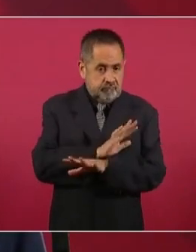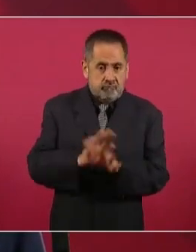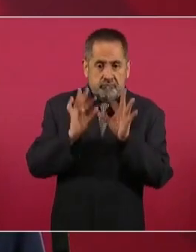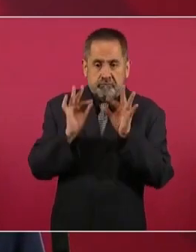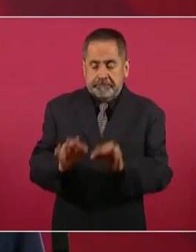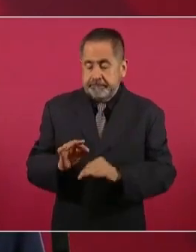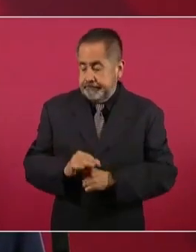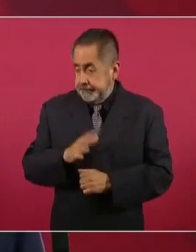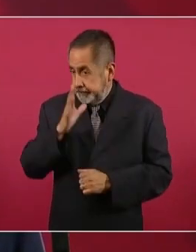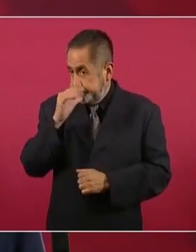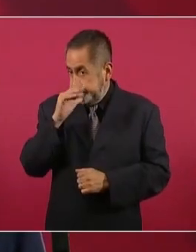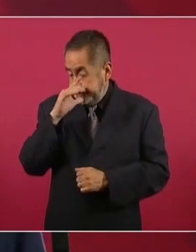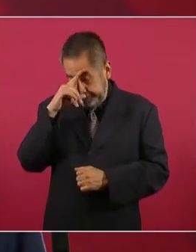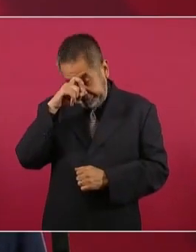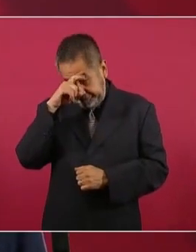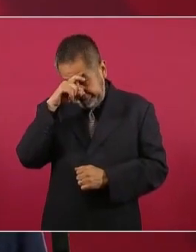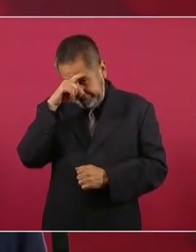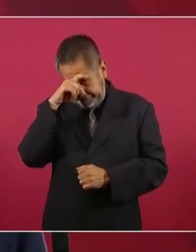bastante,